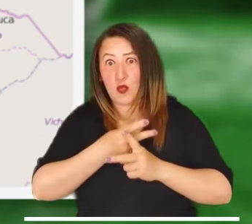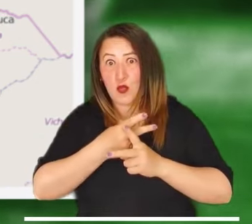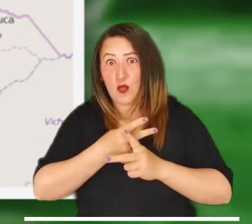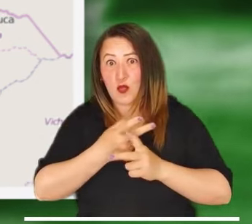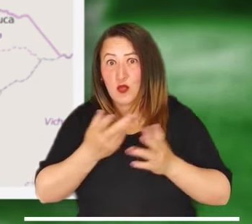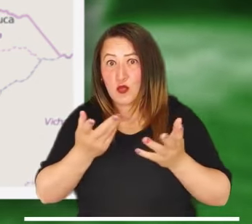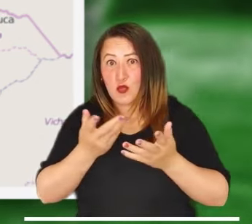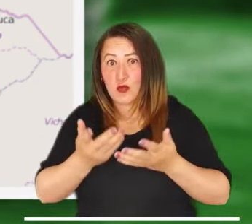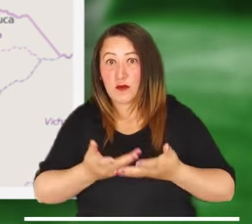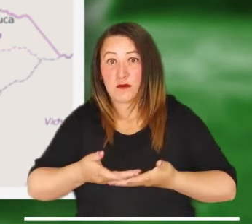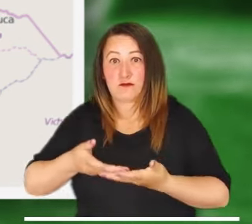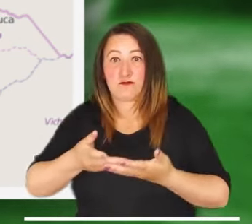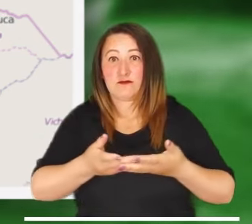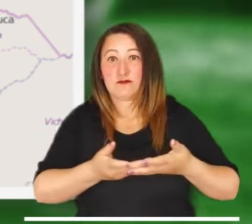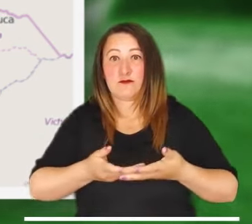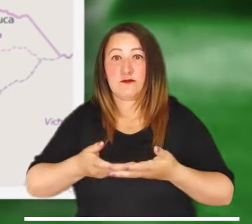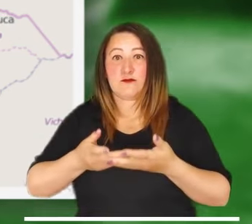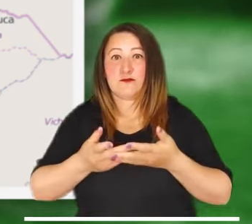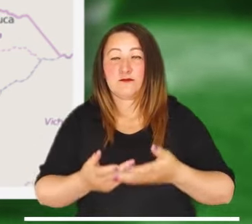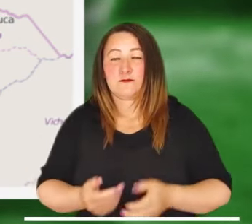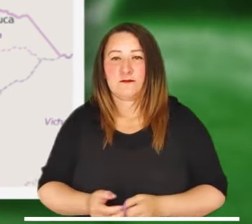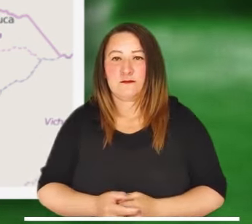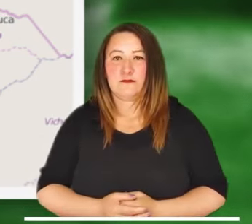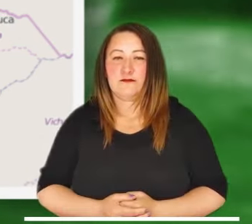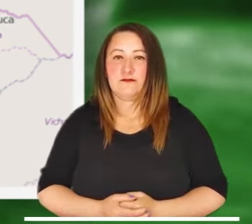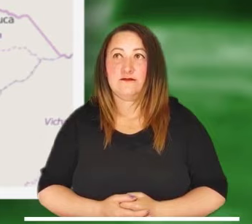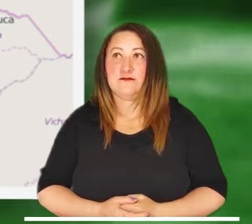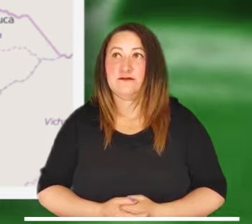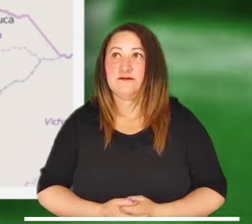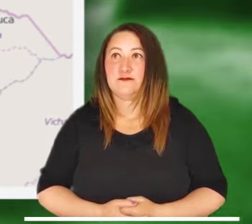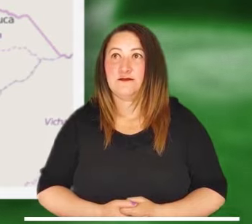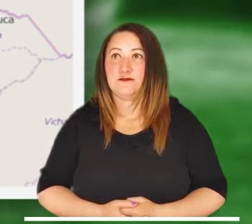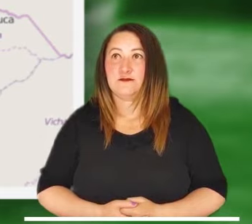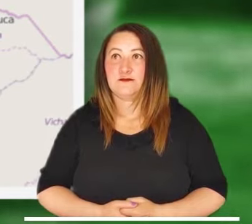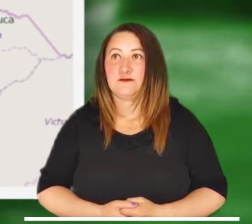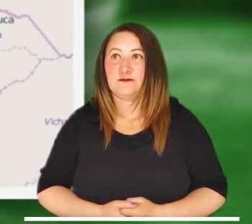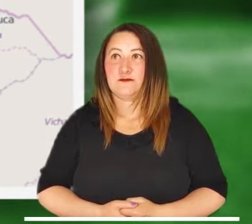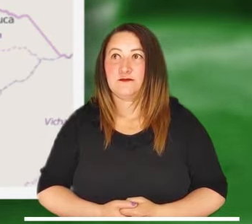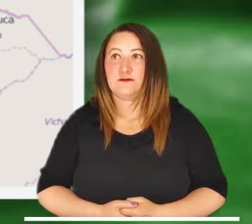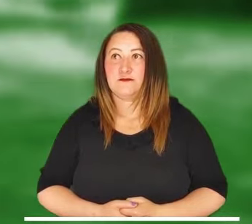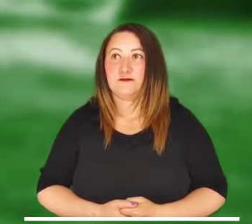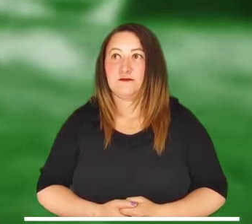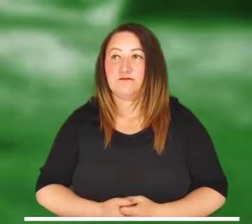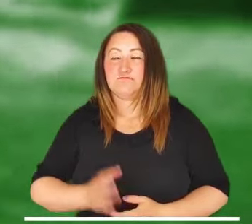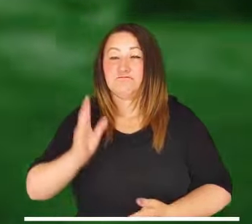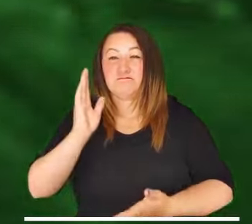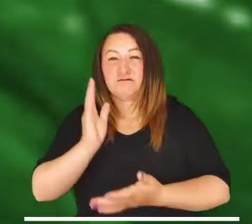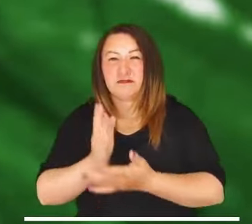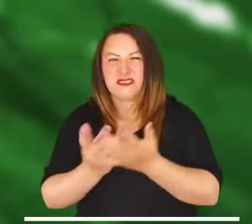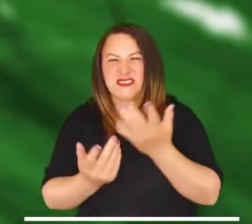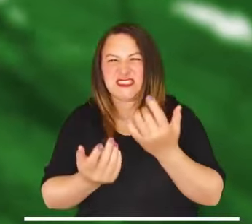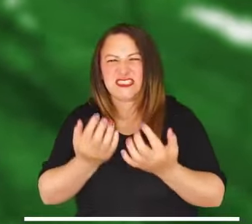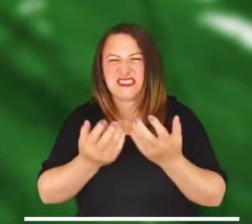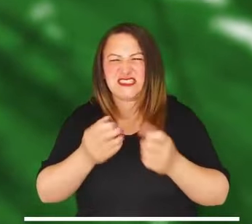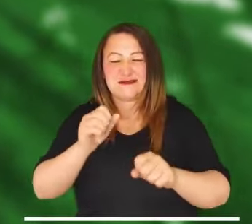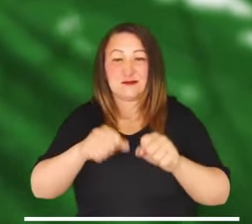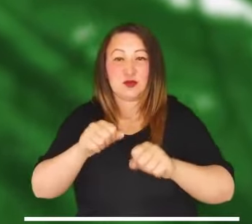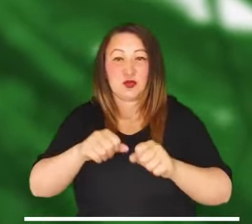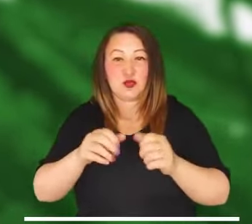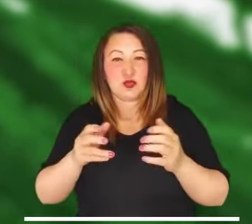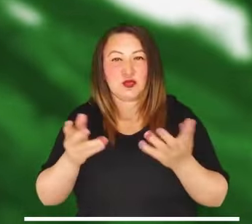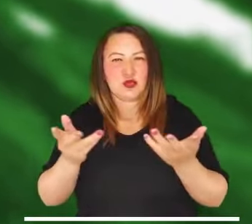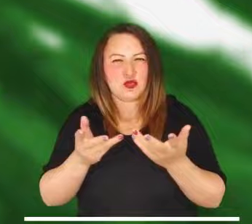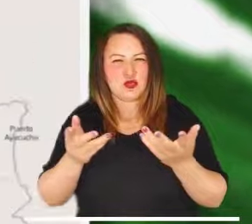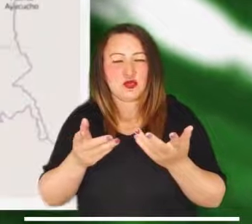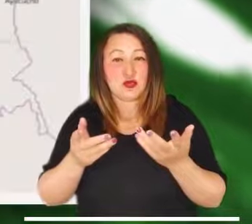otros afluentes directos al río Atrato. Especial atención se recomienda en el municipio de Quibdó.